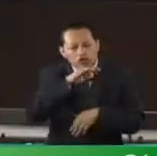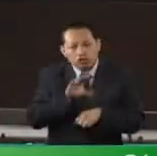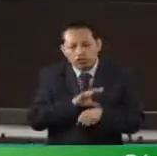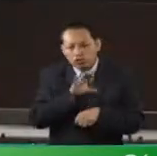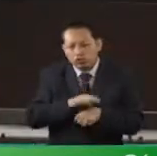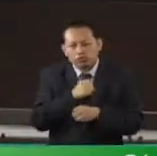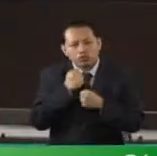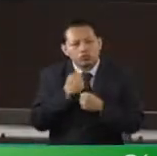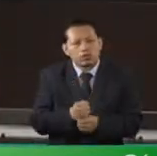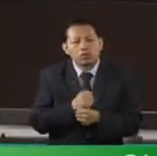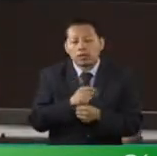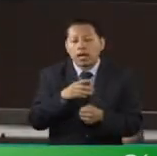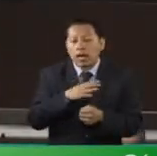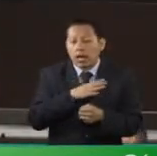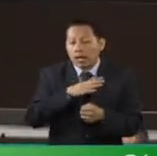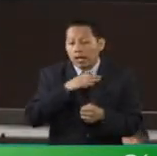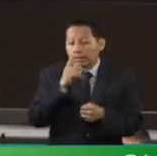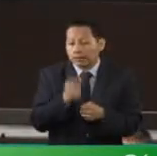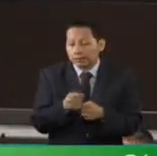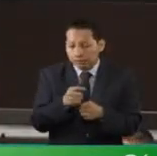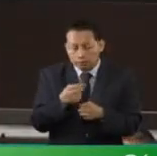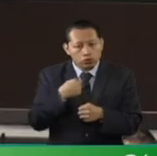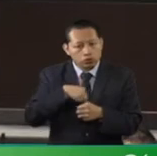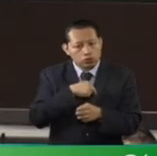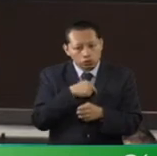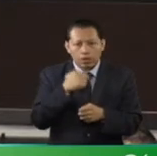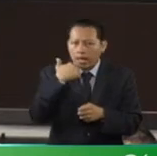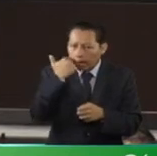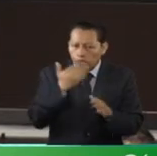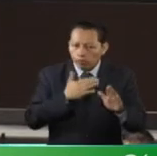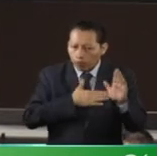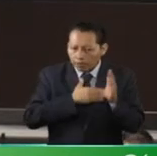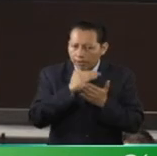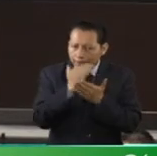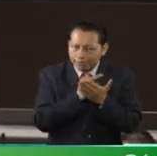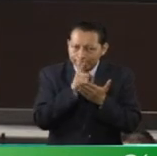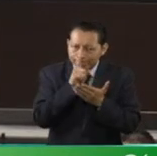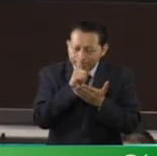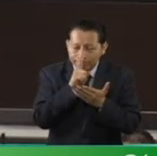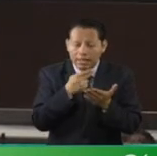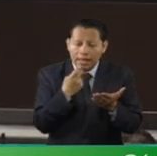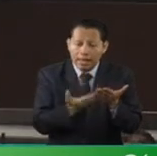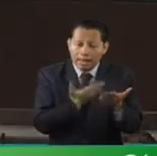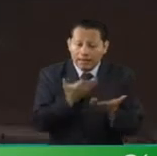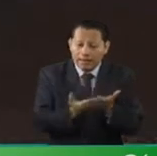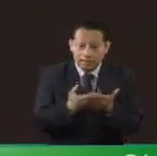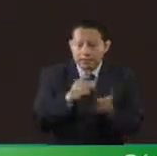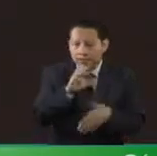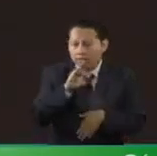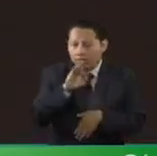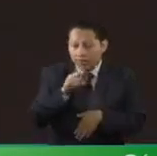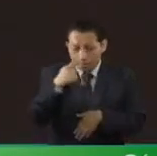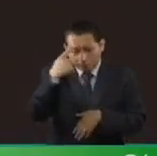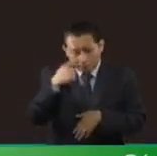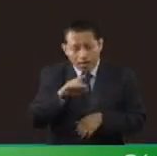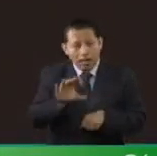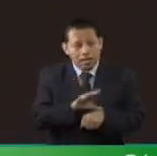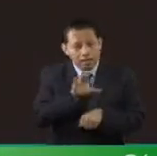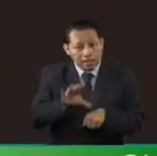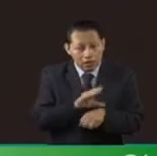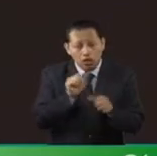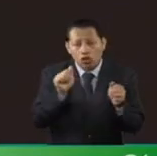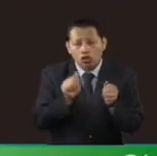energética, un lugar de la disminución a la que nos hemos comprometido como país, con esta reforma para que CFE produzca electricidad